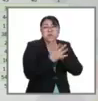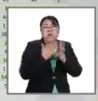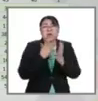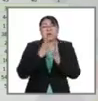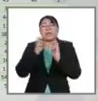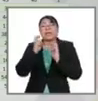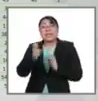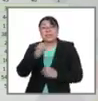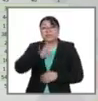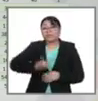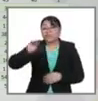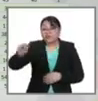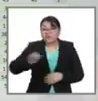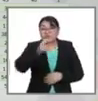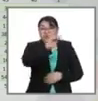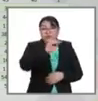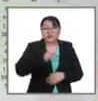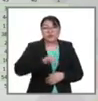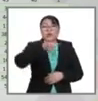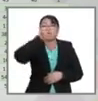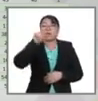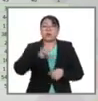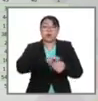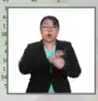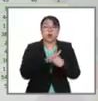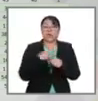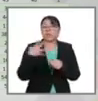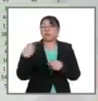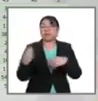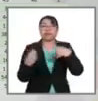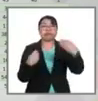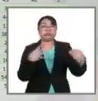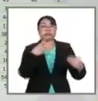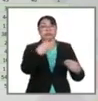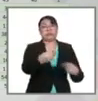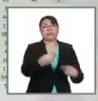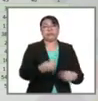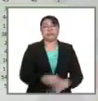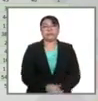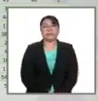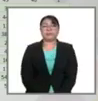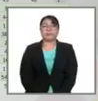concentración a fin de no estar trasladando el virus a las áreas rurales